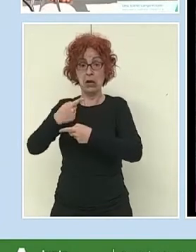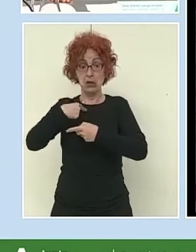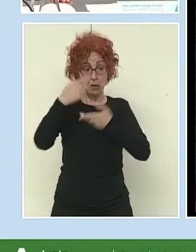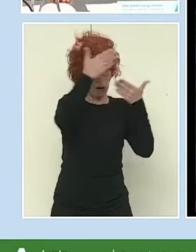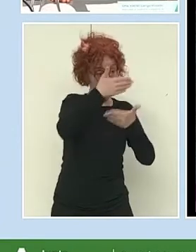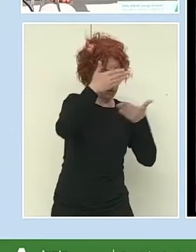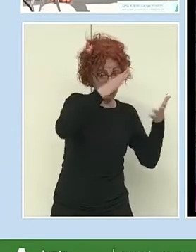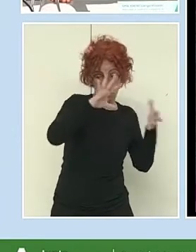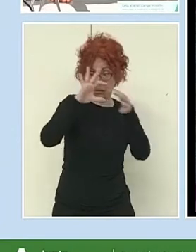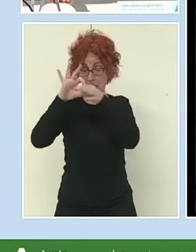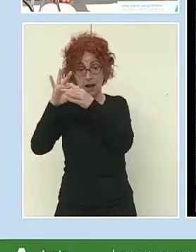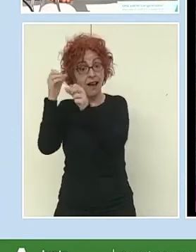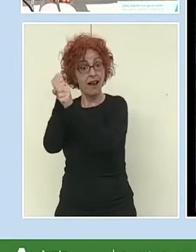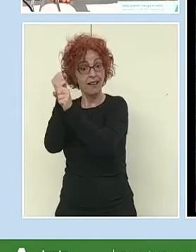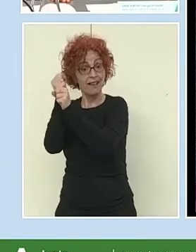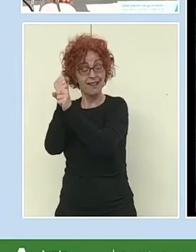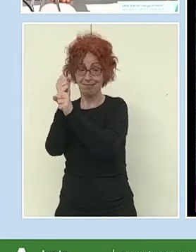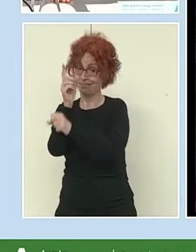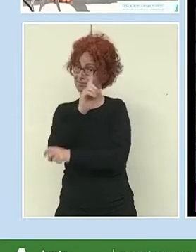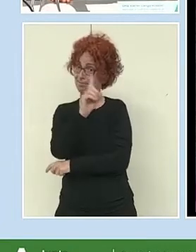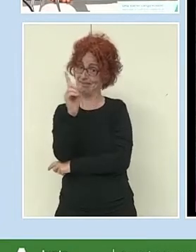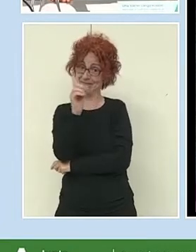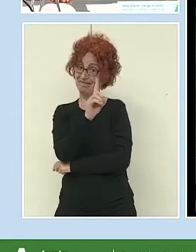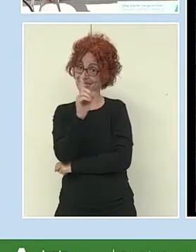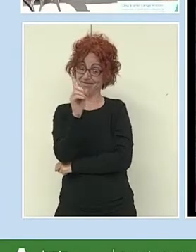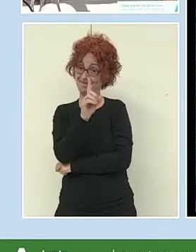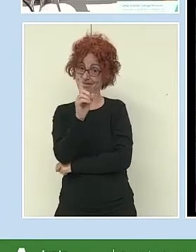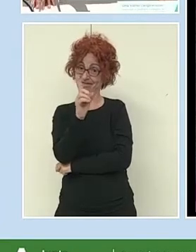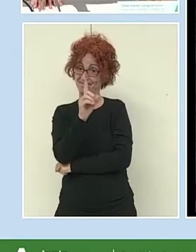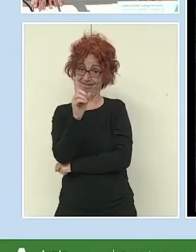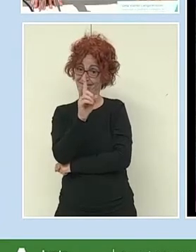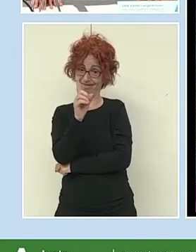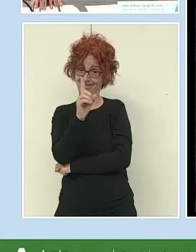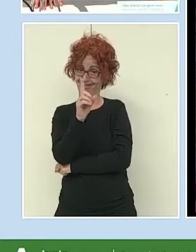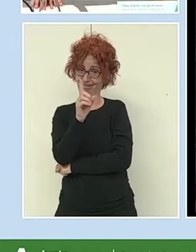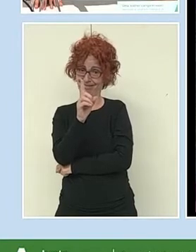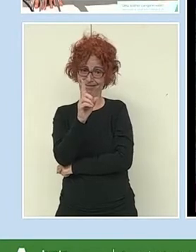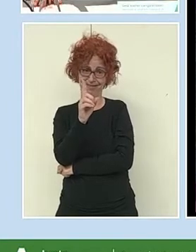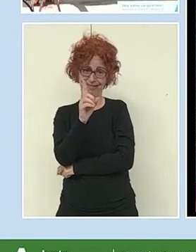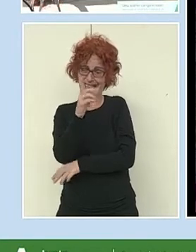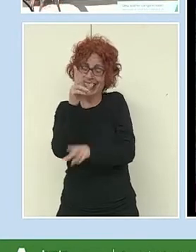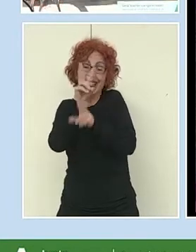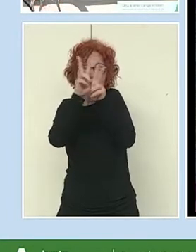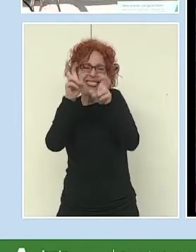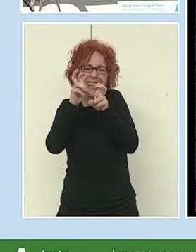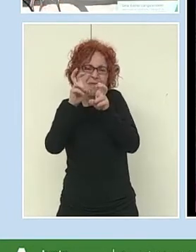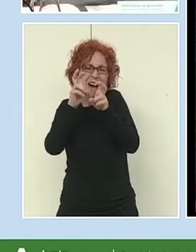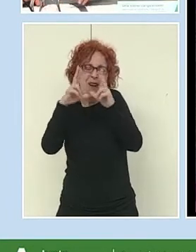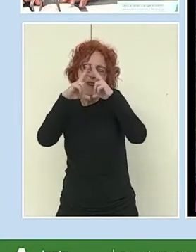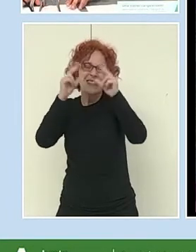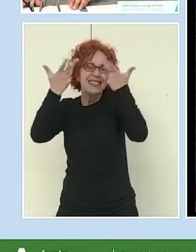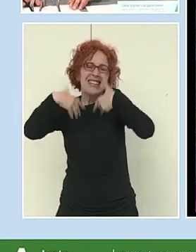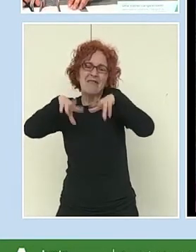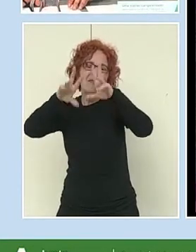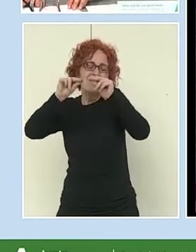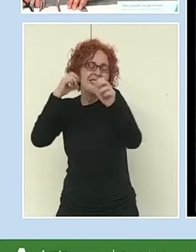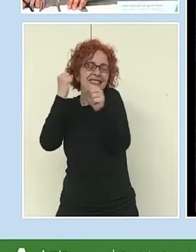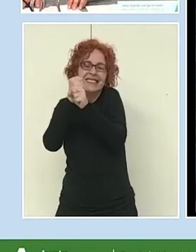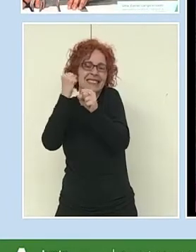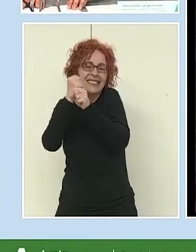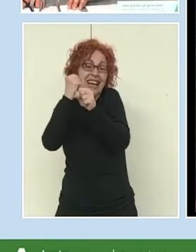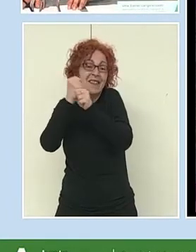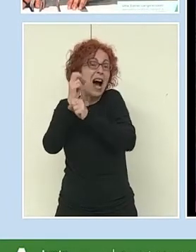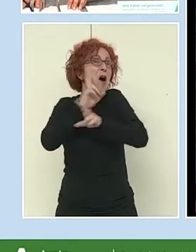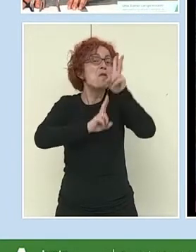en sistemas electrónicos, en mi vida profesional ni de lejos he tocado un circuito electrónico. Vaya, me llegó